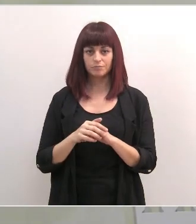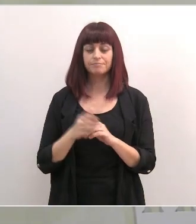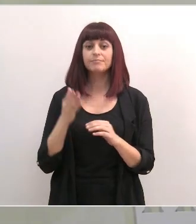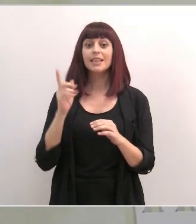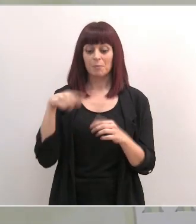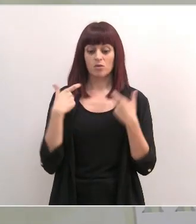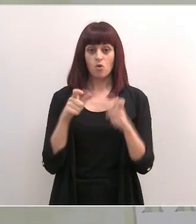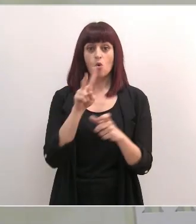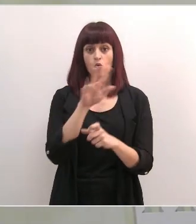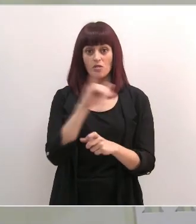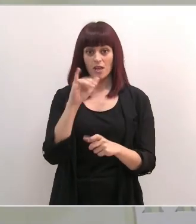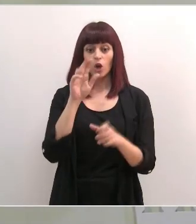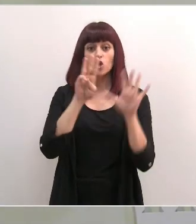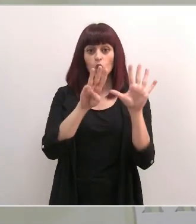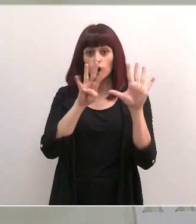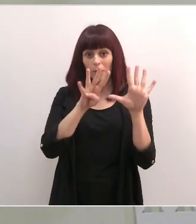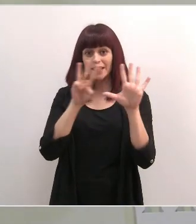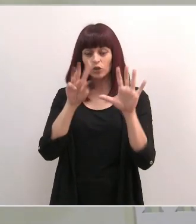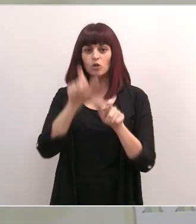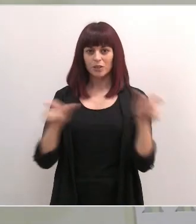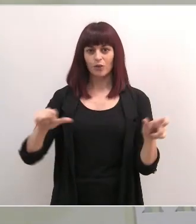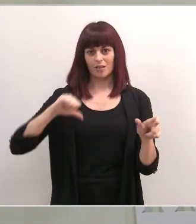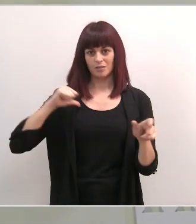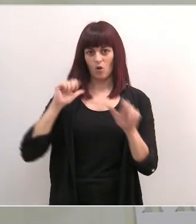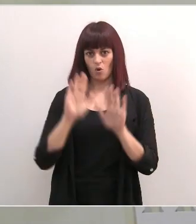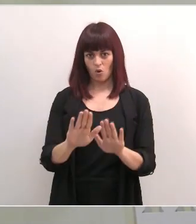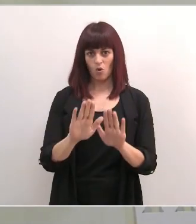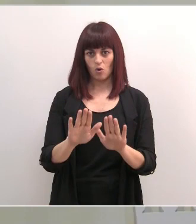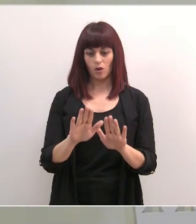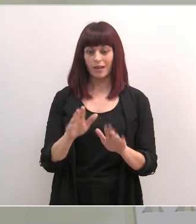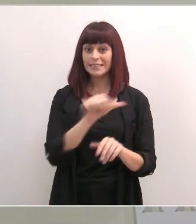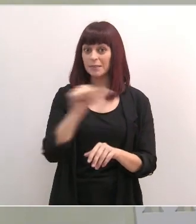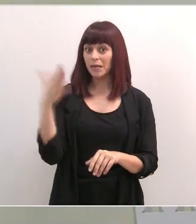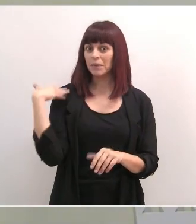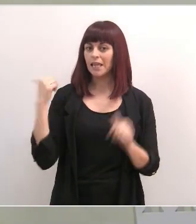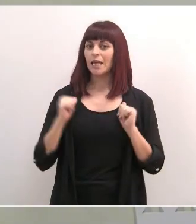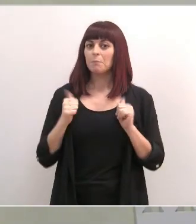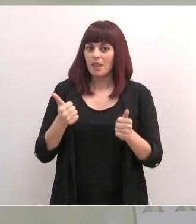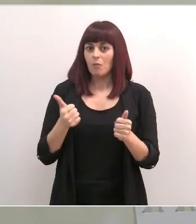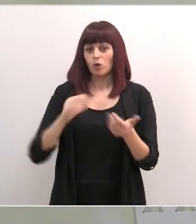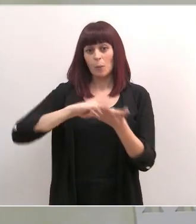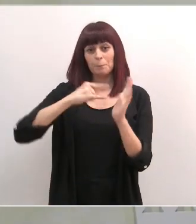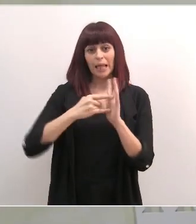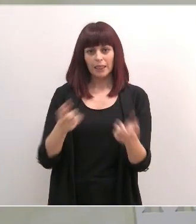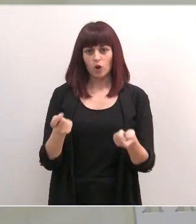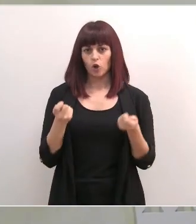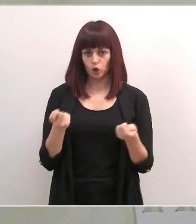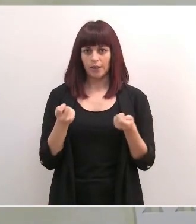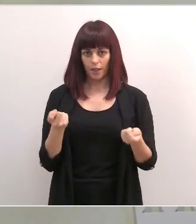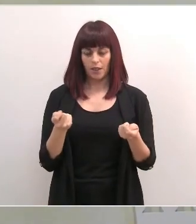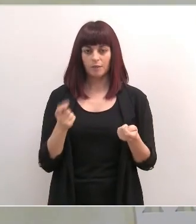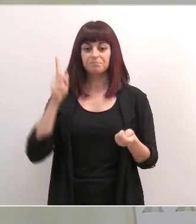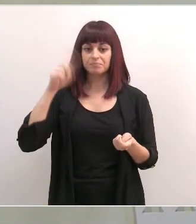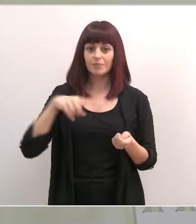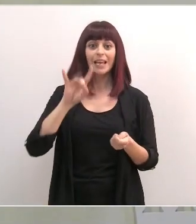ingresos en intensivos, la semana pasada activamos todos los mecanismos de refuerzo como el plan de contingencia,